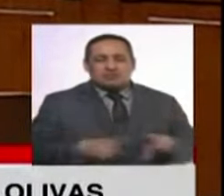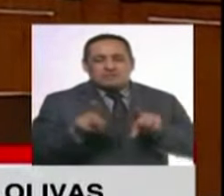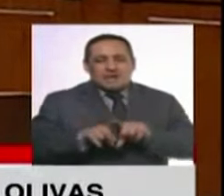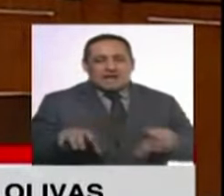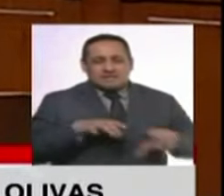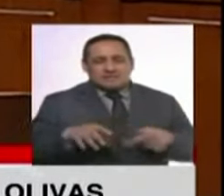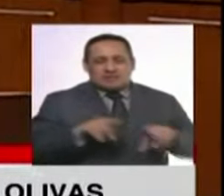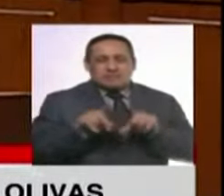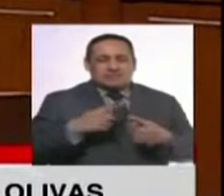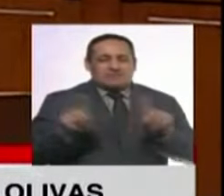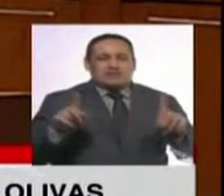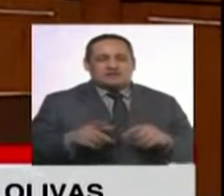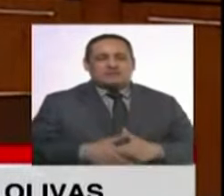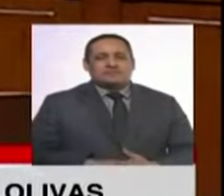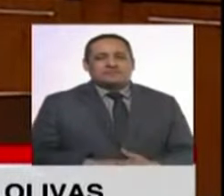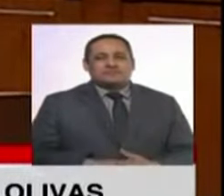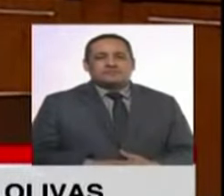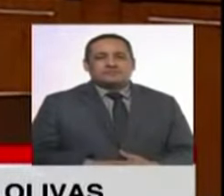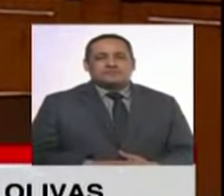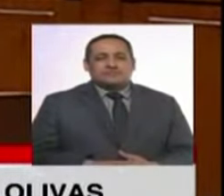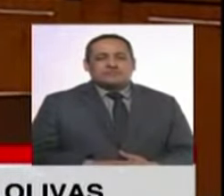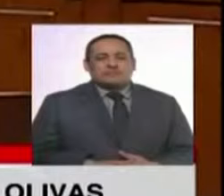esa lo contrario